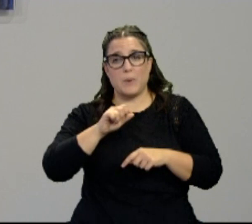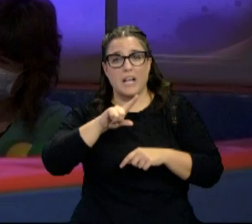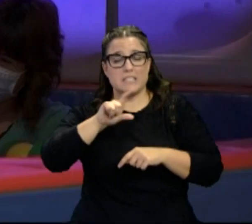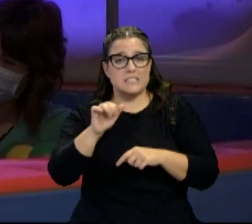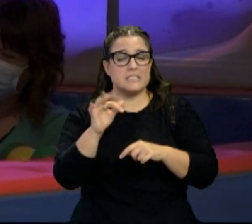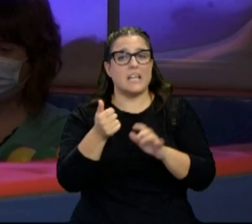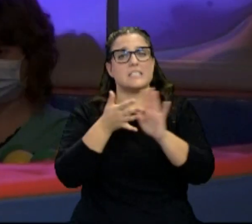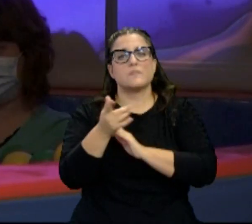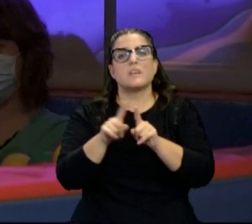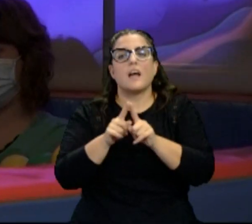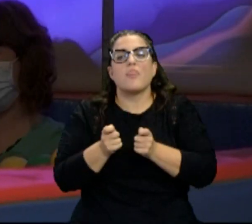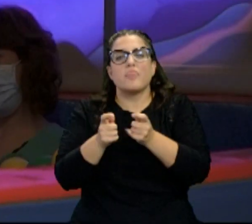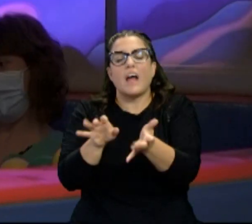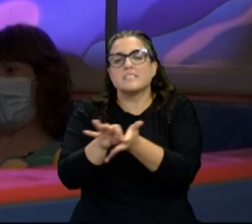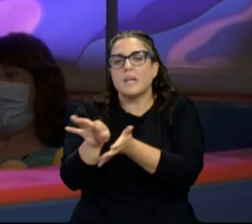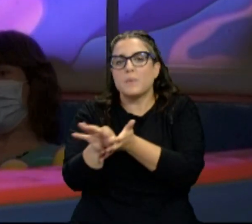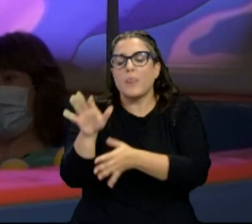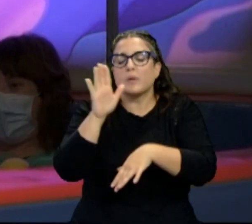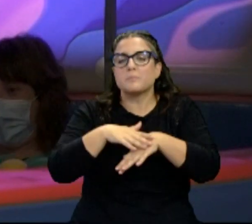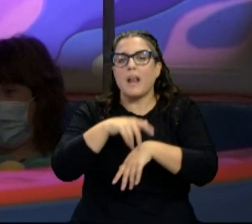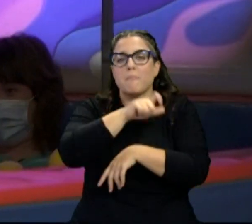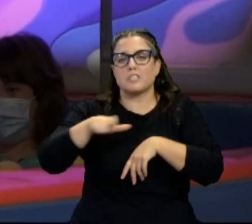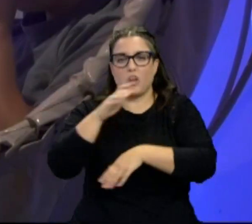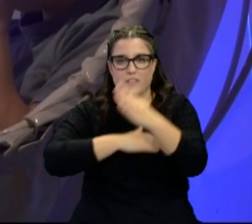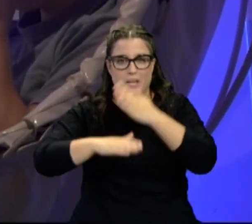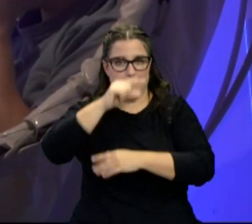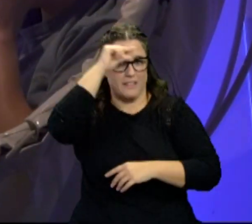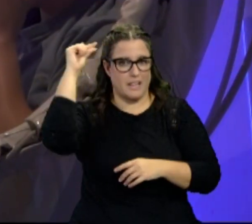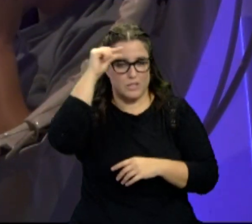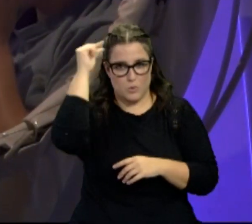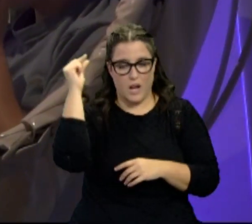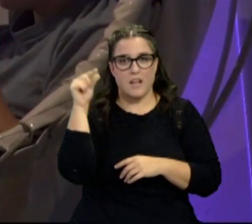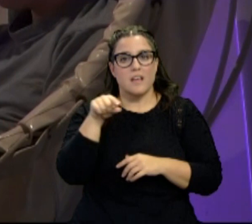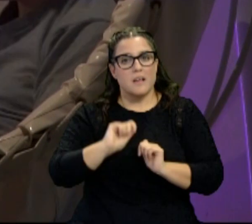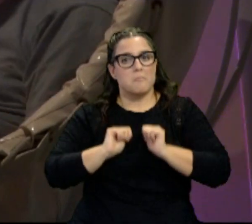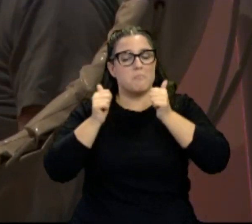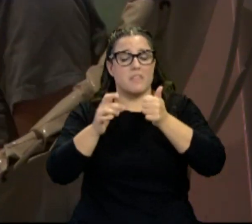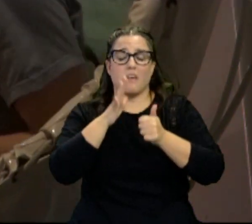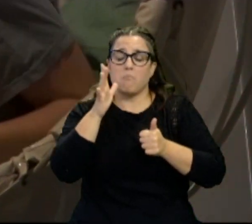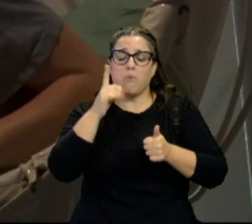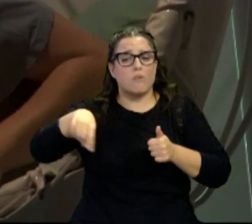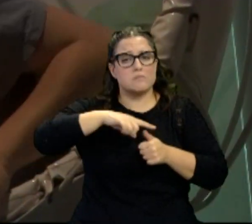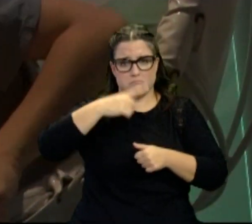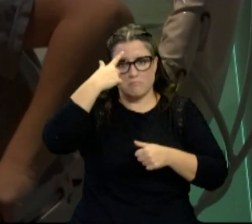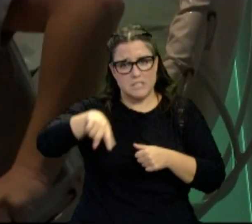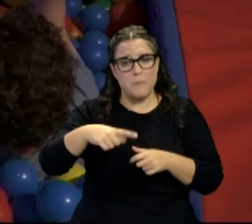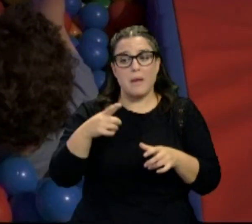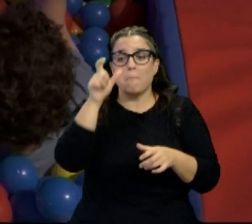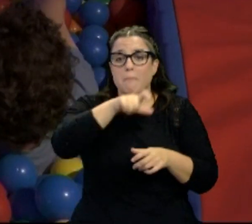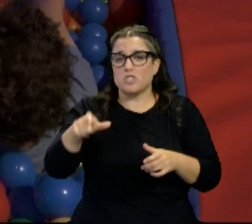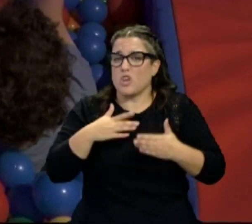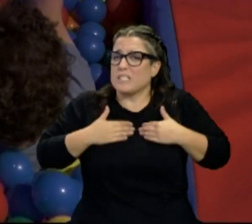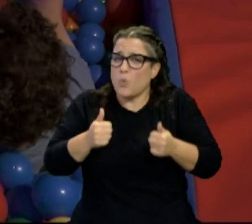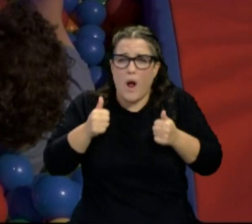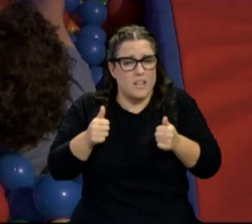social centrada en la prestación de servicios para las personas con discapacidad intelectual. Nace desde el convencimiento de que todas las personas, sea cual sea